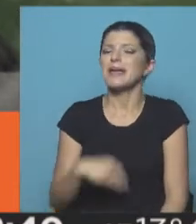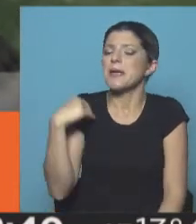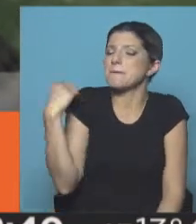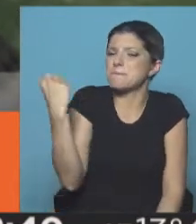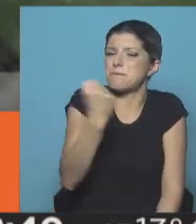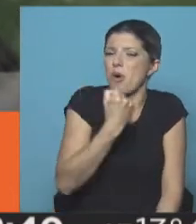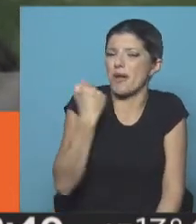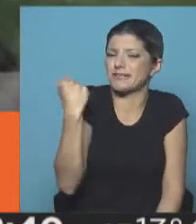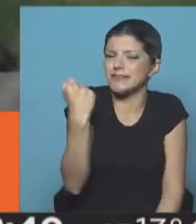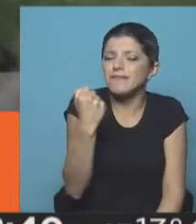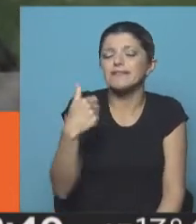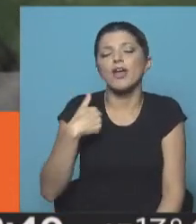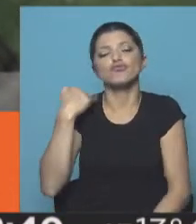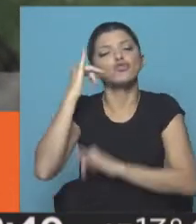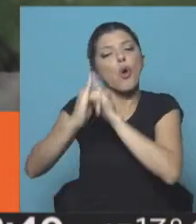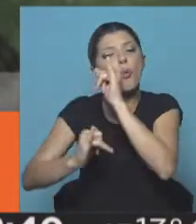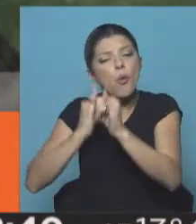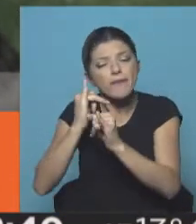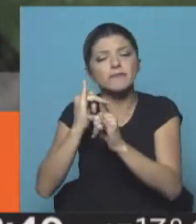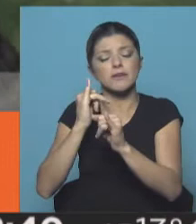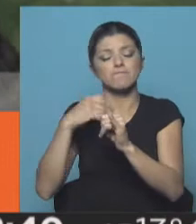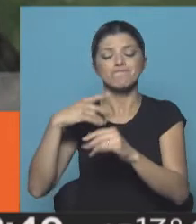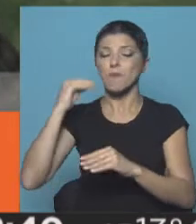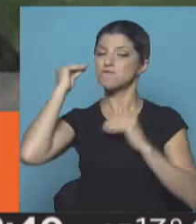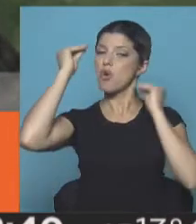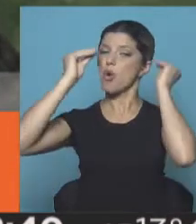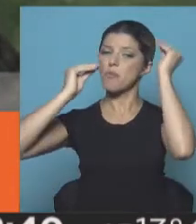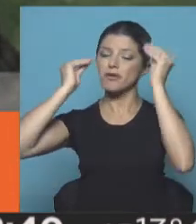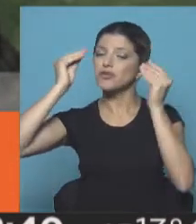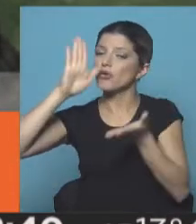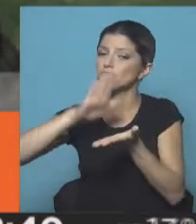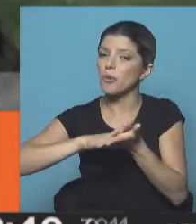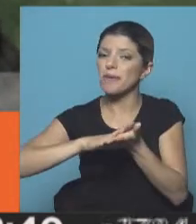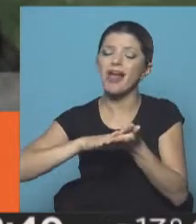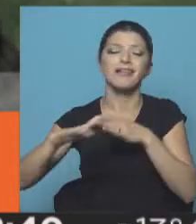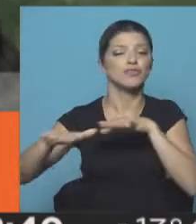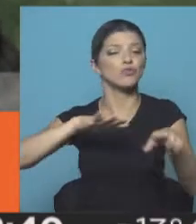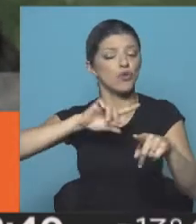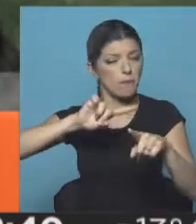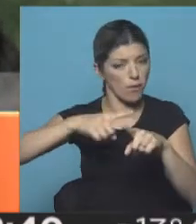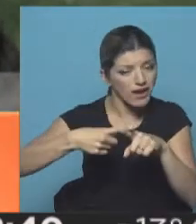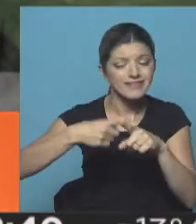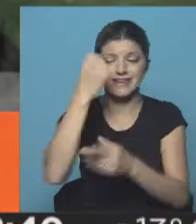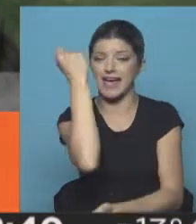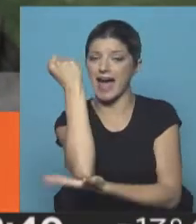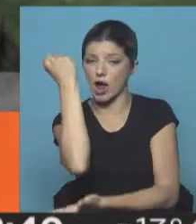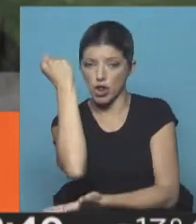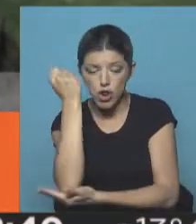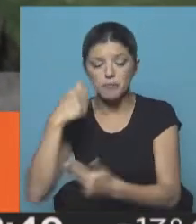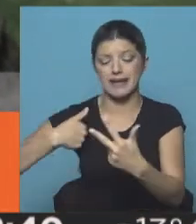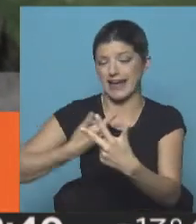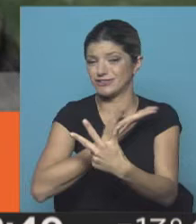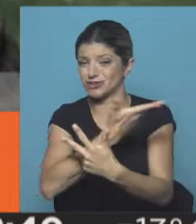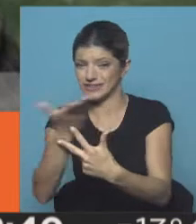mencionen nuestra preocupación por la crítica situación política, económica y social